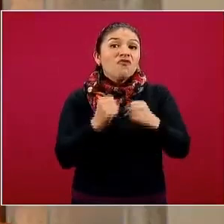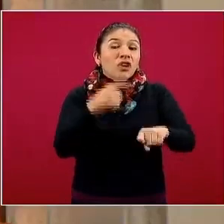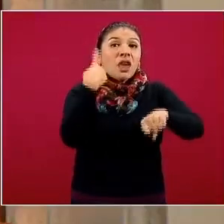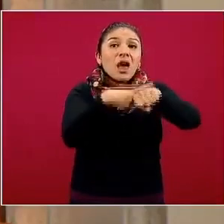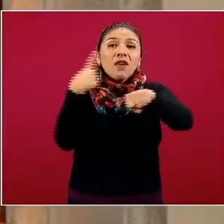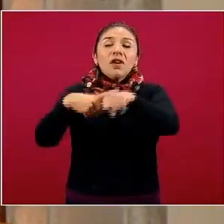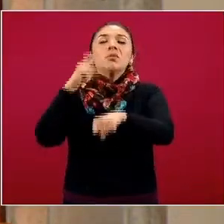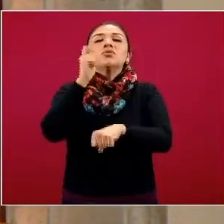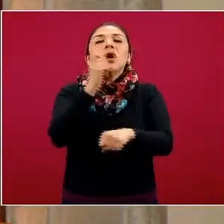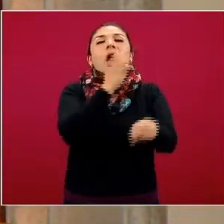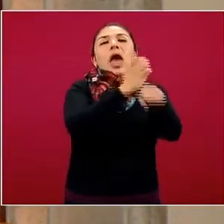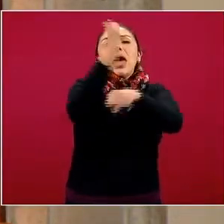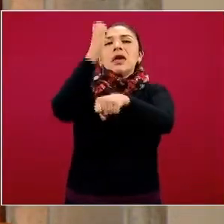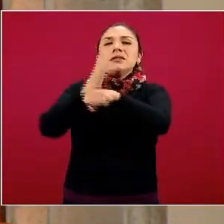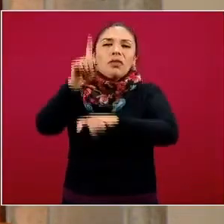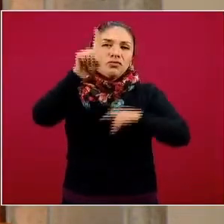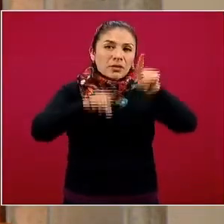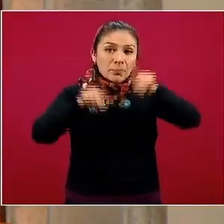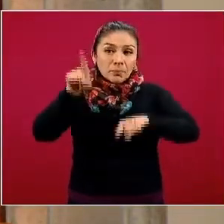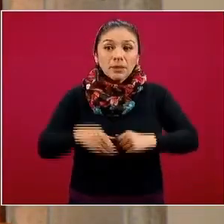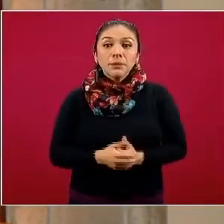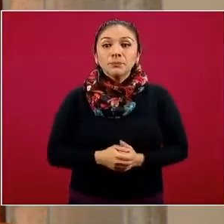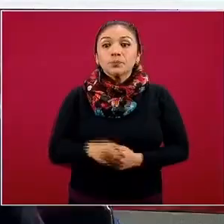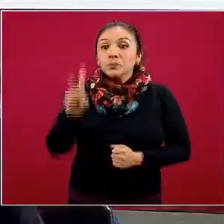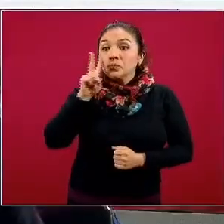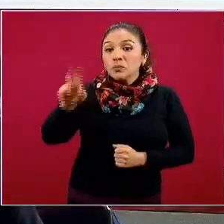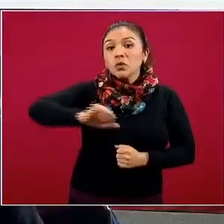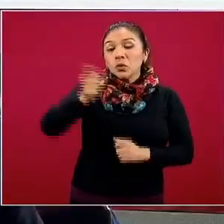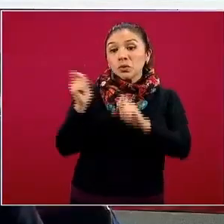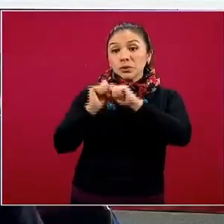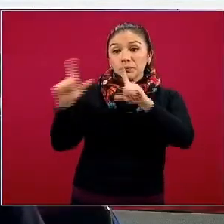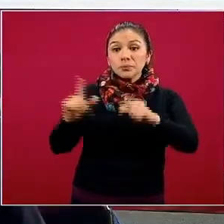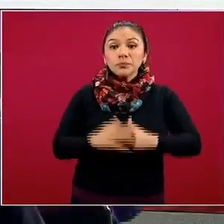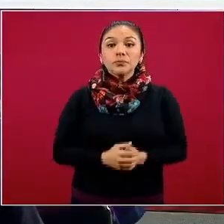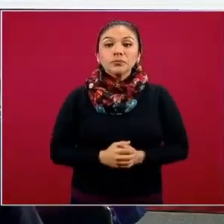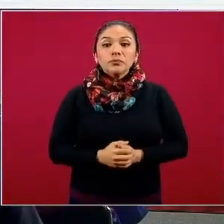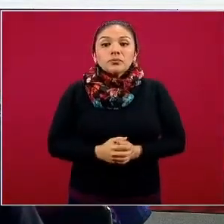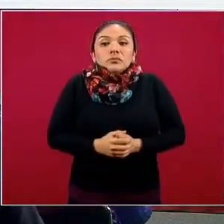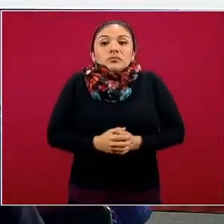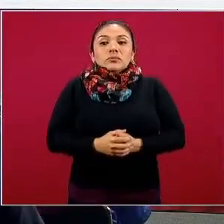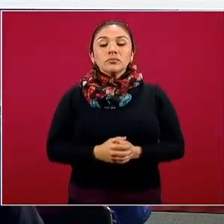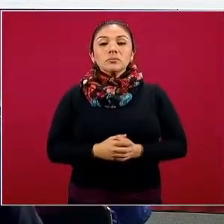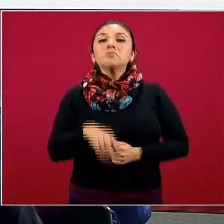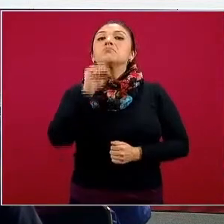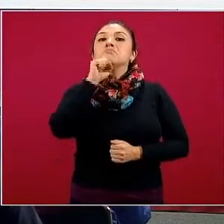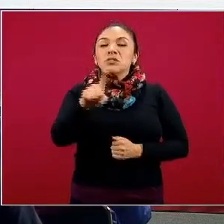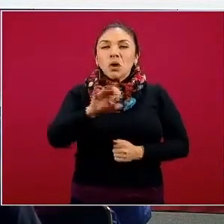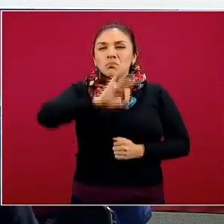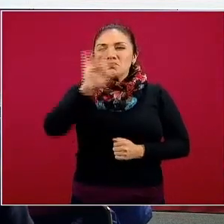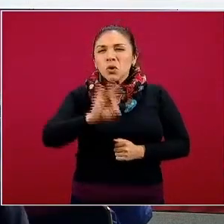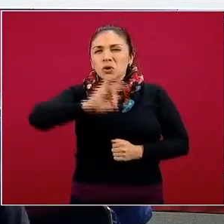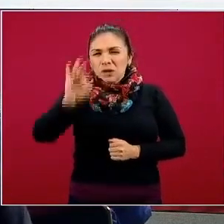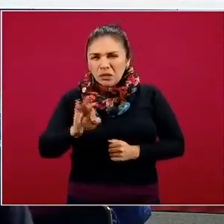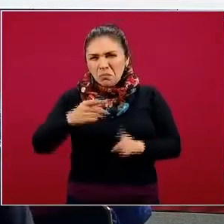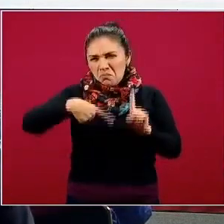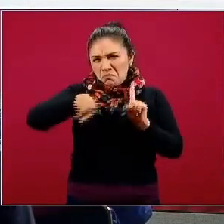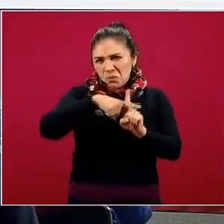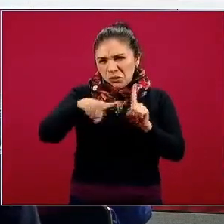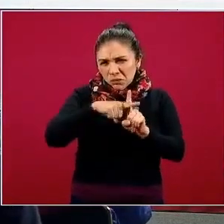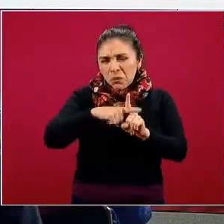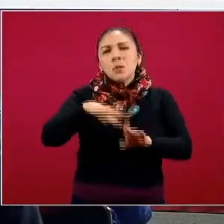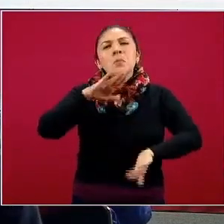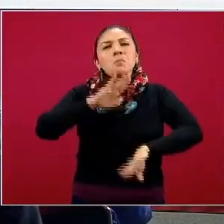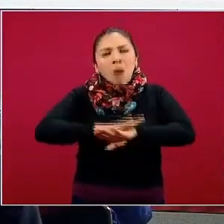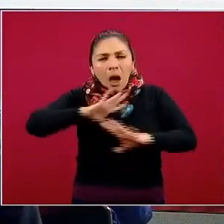cada una de las entidades federativas. Si vemos la siguiente diapositiva, aplicamos este porcentaje de positividad a